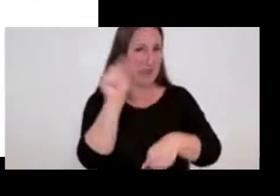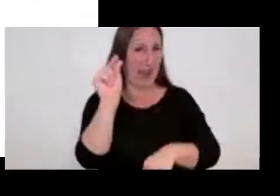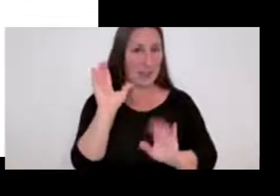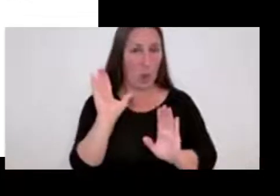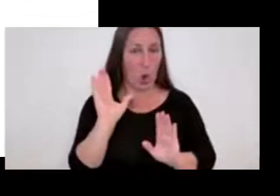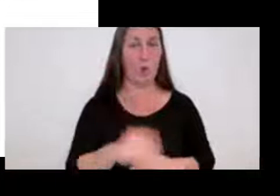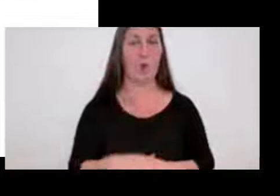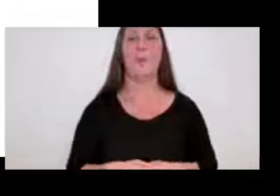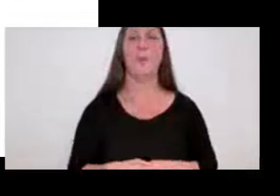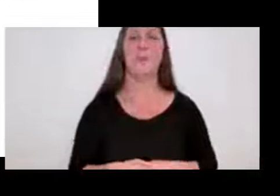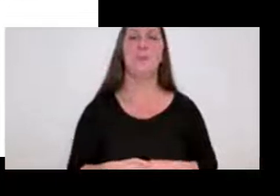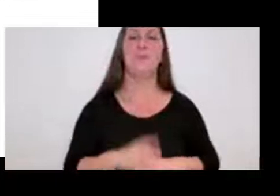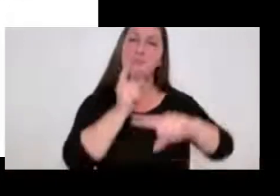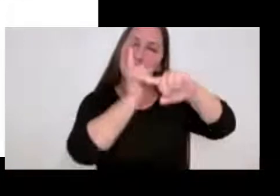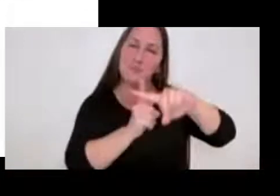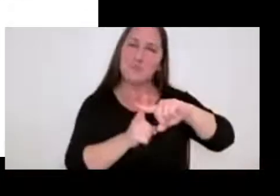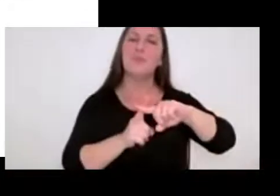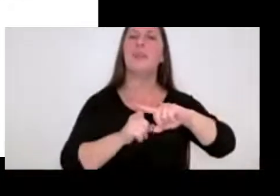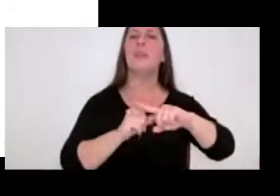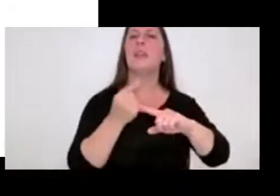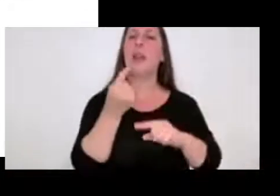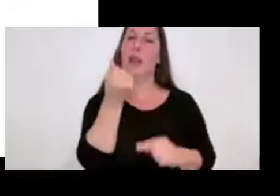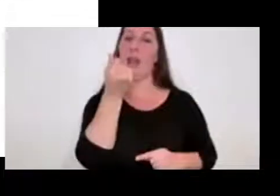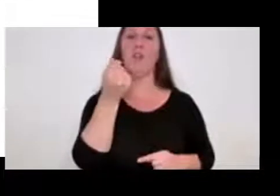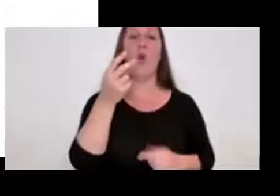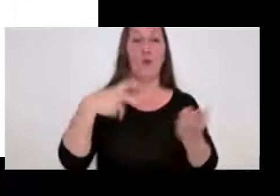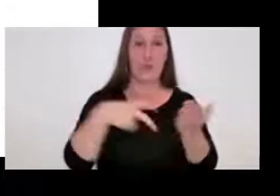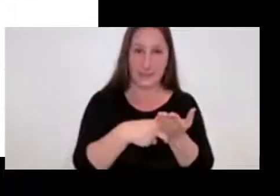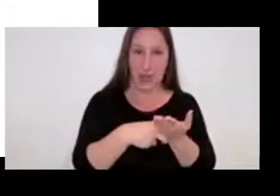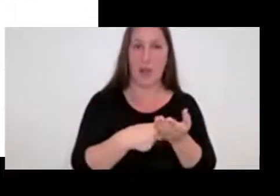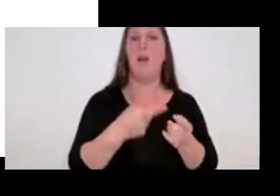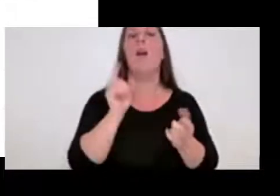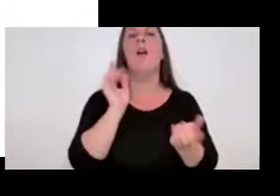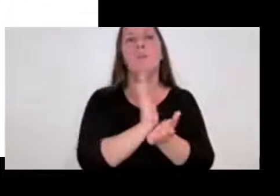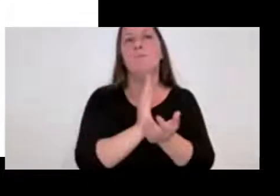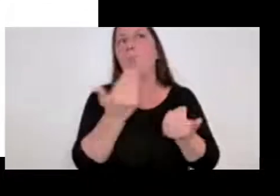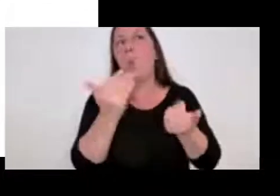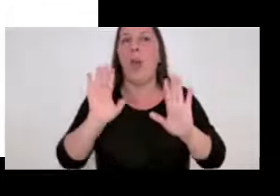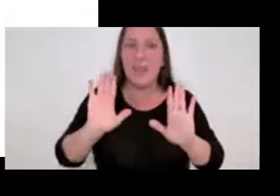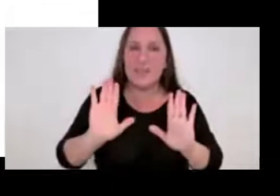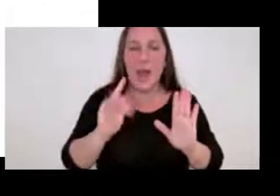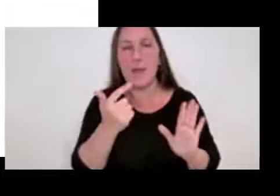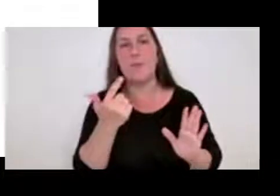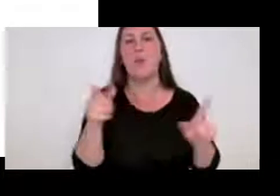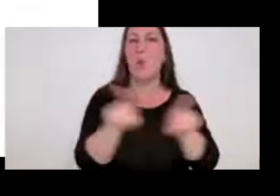el cómputo de un crédito fiscal, volvemos a decir, un crédito fiscal presunto, equivalente